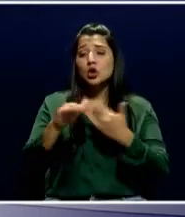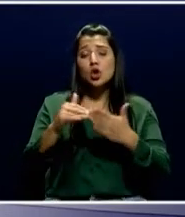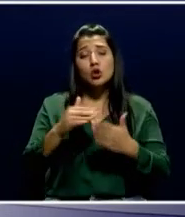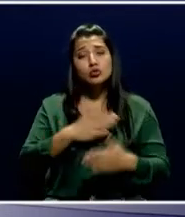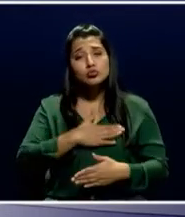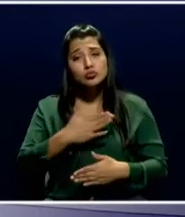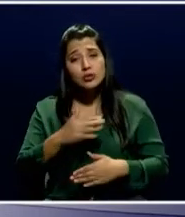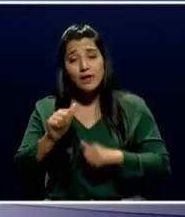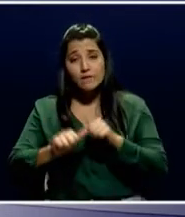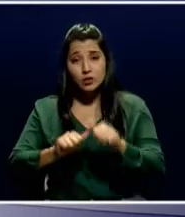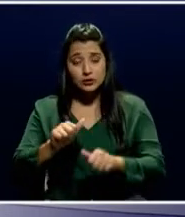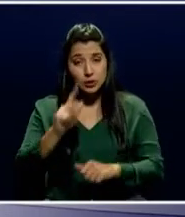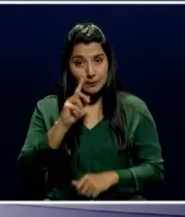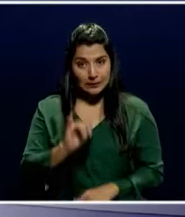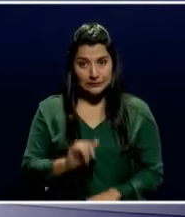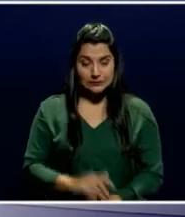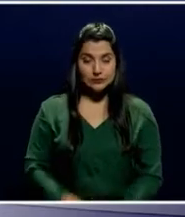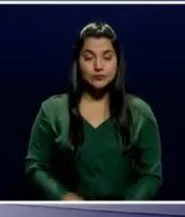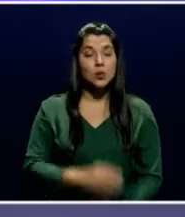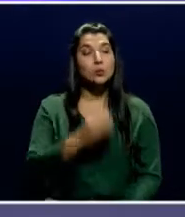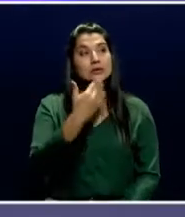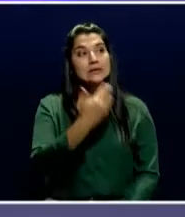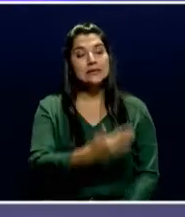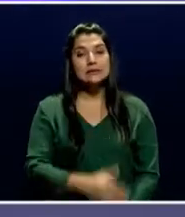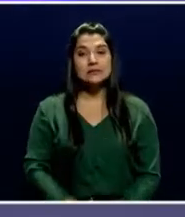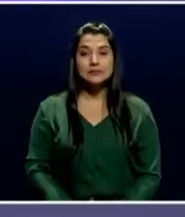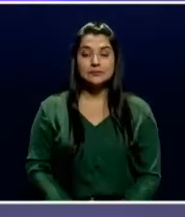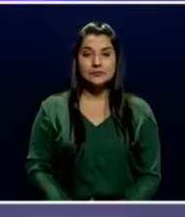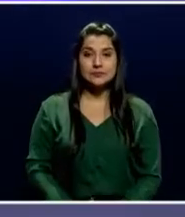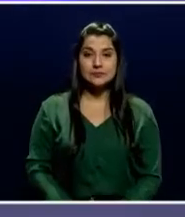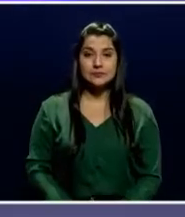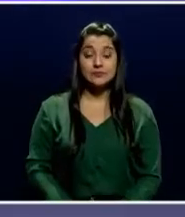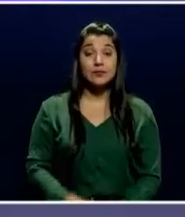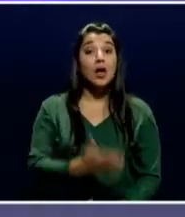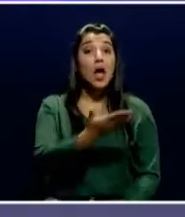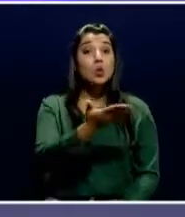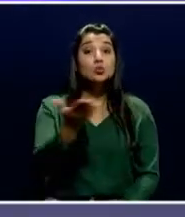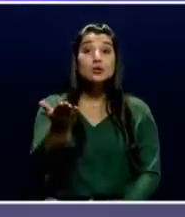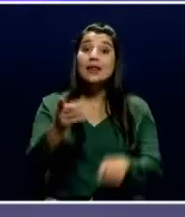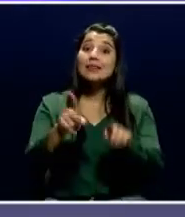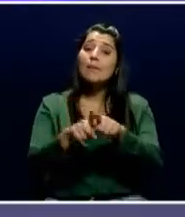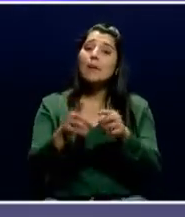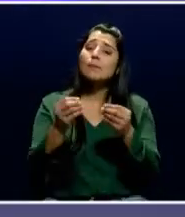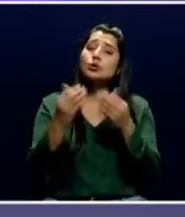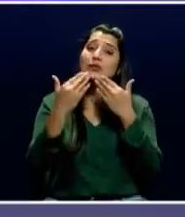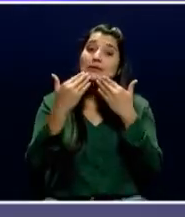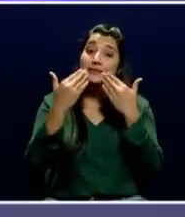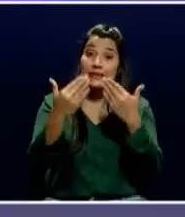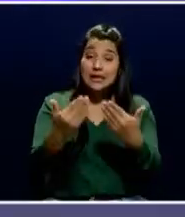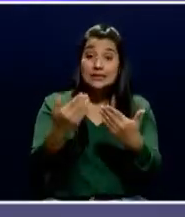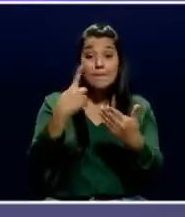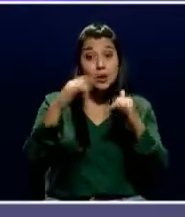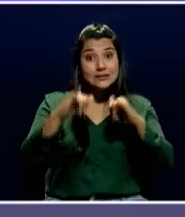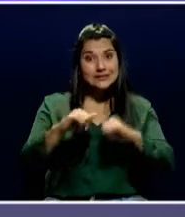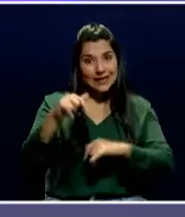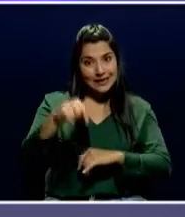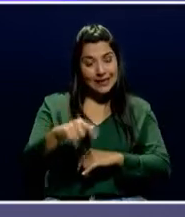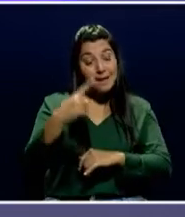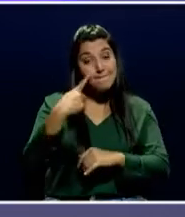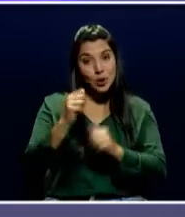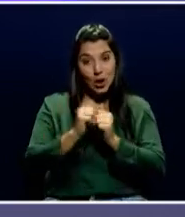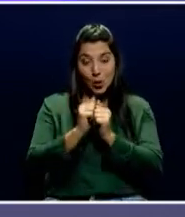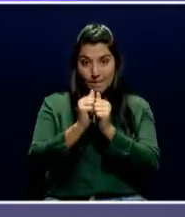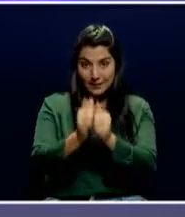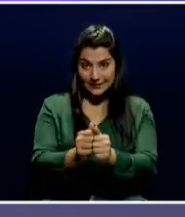y un gran esfuerzo para ello. Muchísimas gracias. A ustedes también muchísimas gracias por estar ahí, por